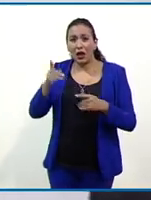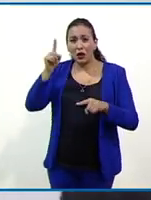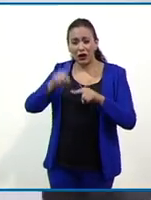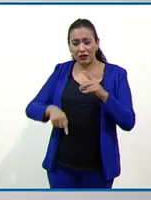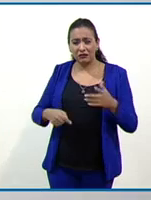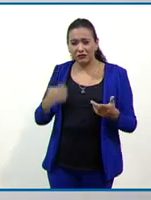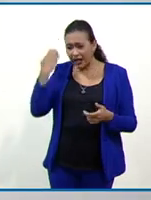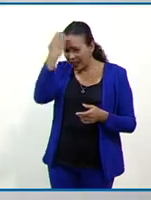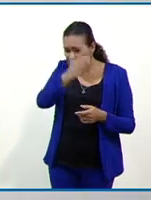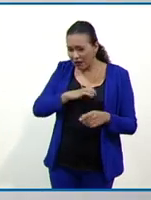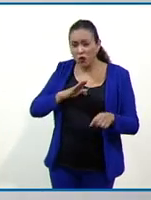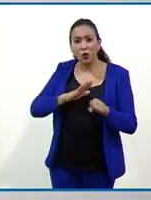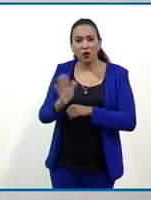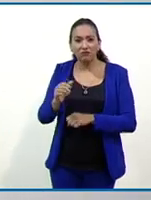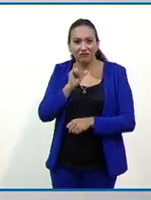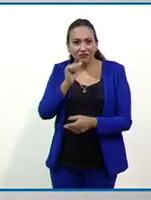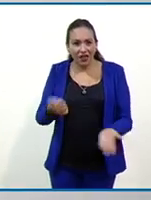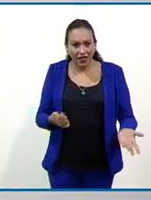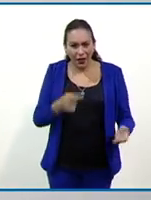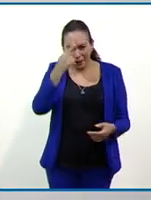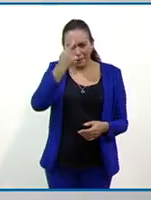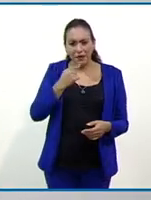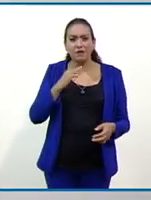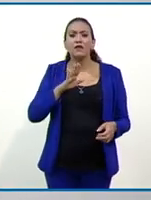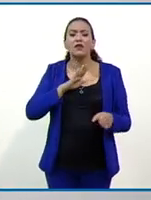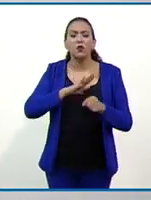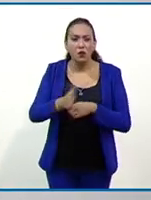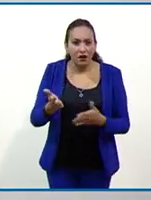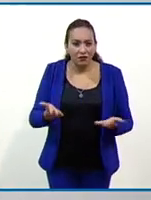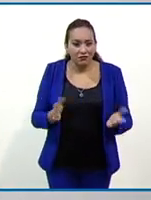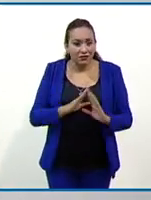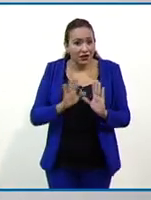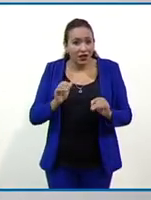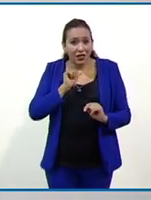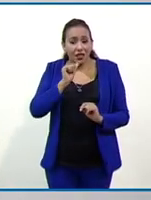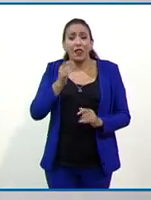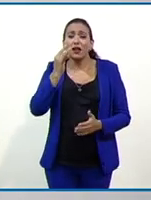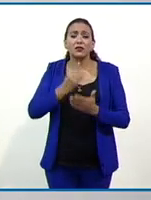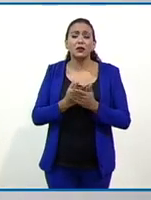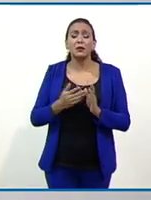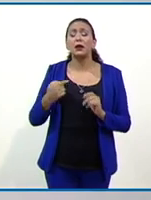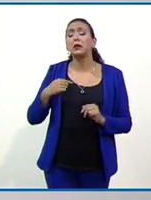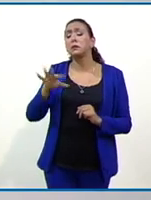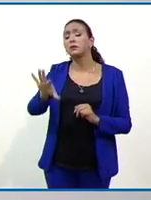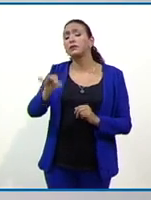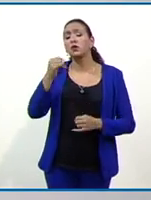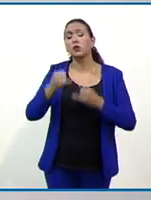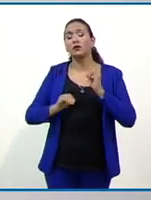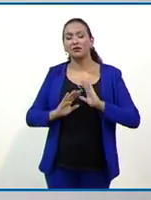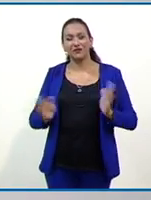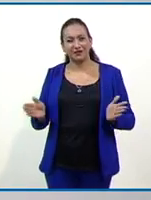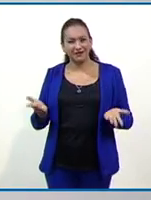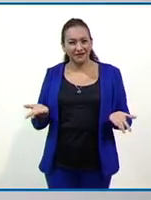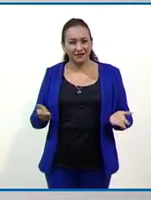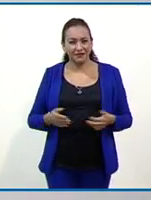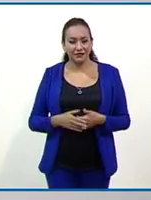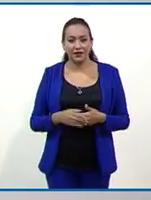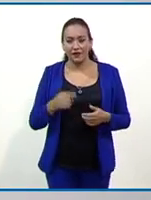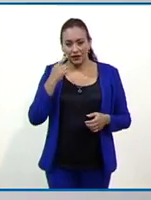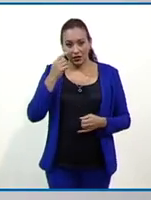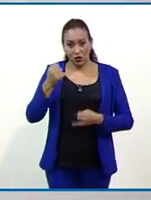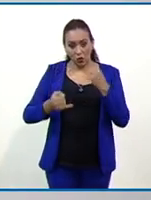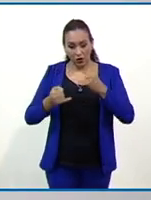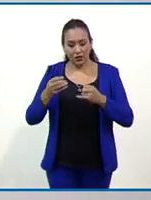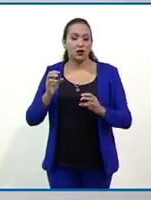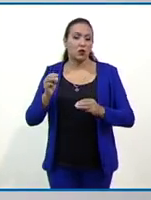calificar entonces? Creo que el modelo ideal para la designación de jueces y magistrados es a través